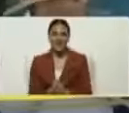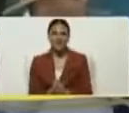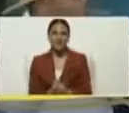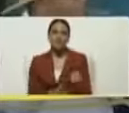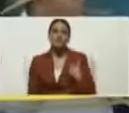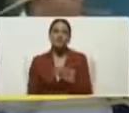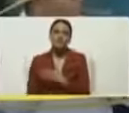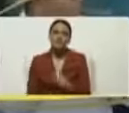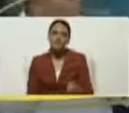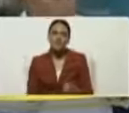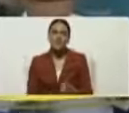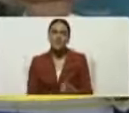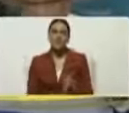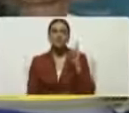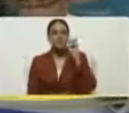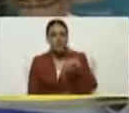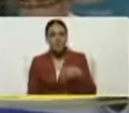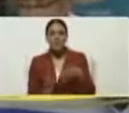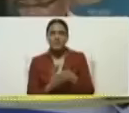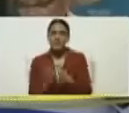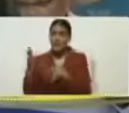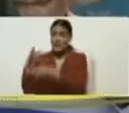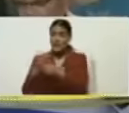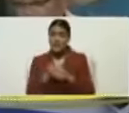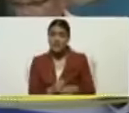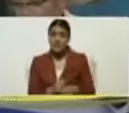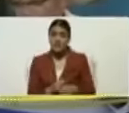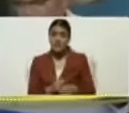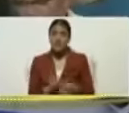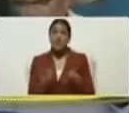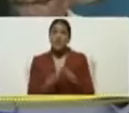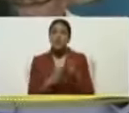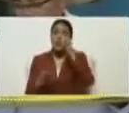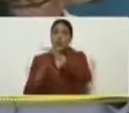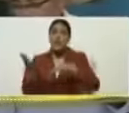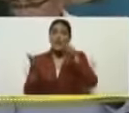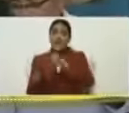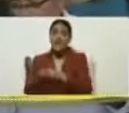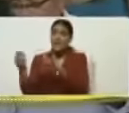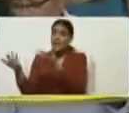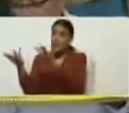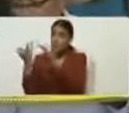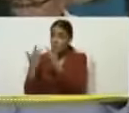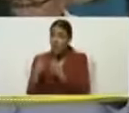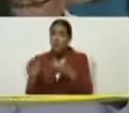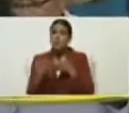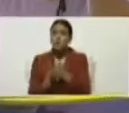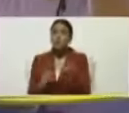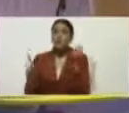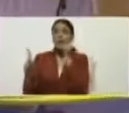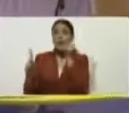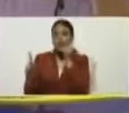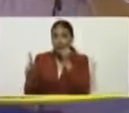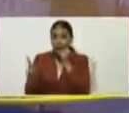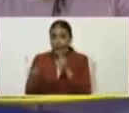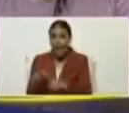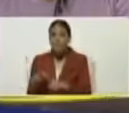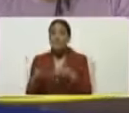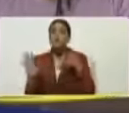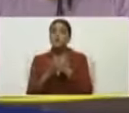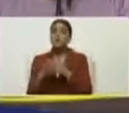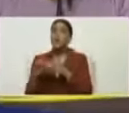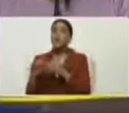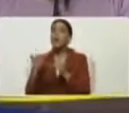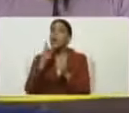quisiera también, habiendo recibido las críticas de ustedes, los reclamos justos, las